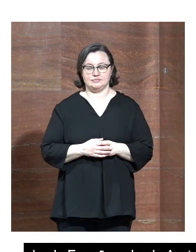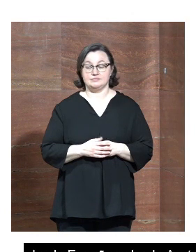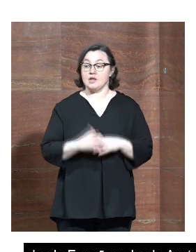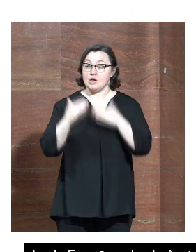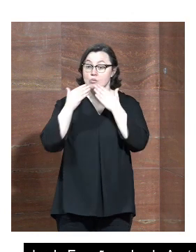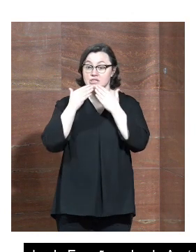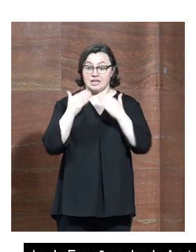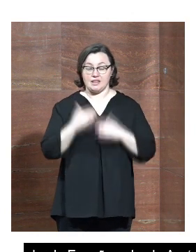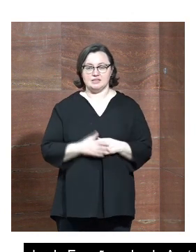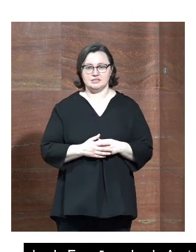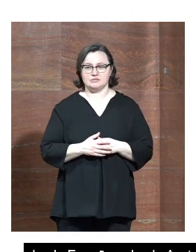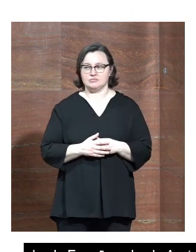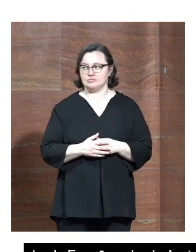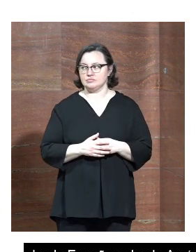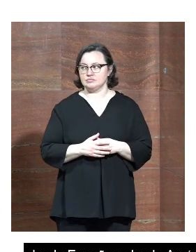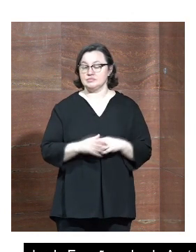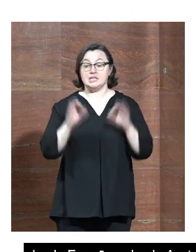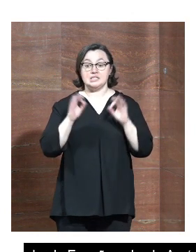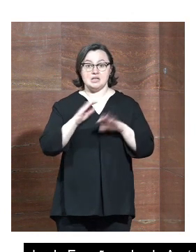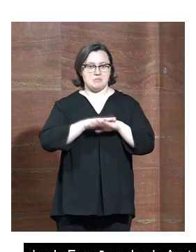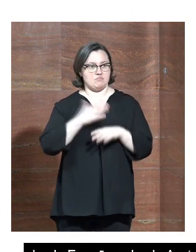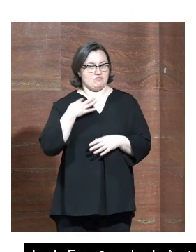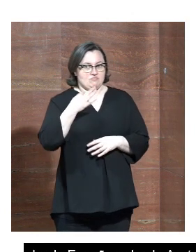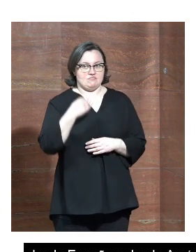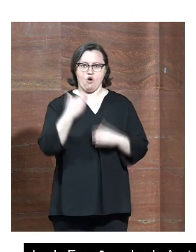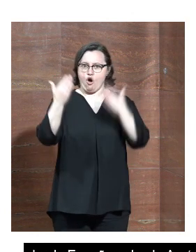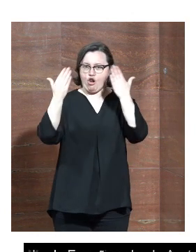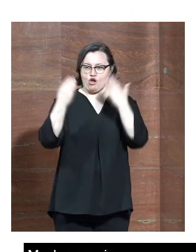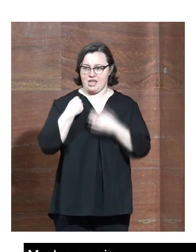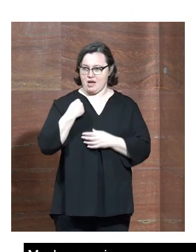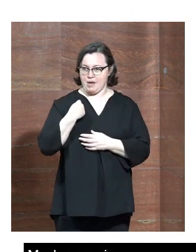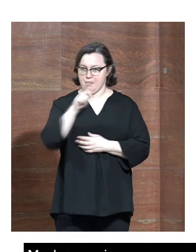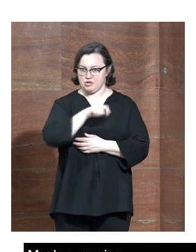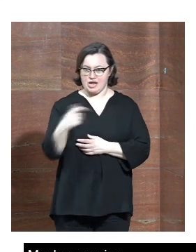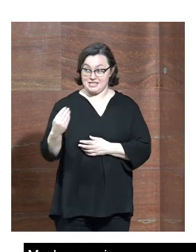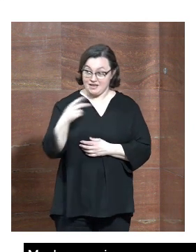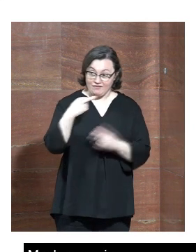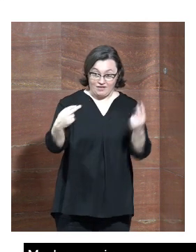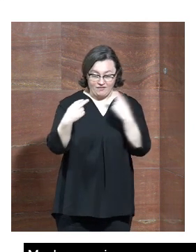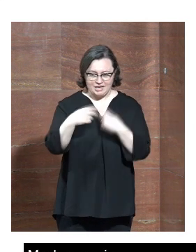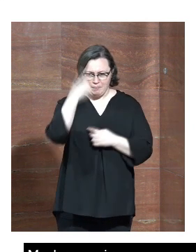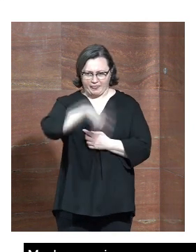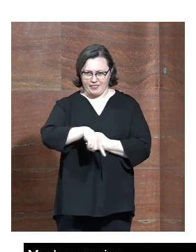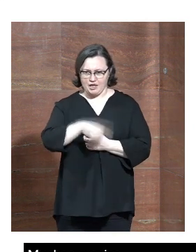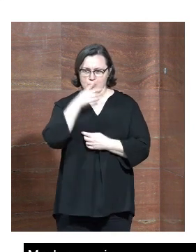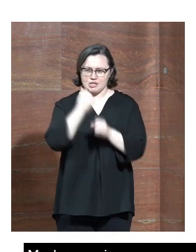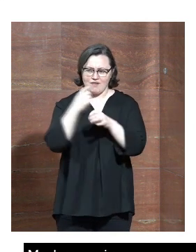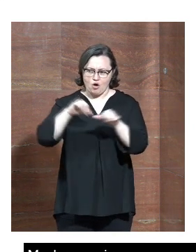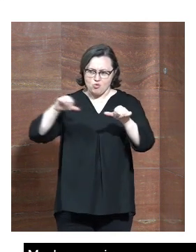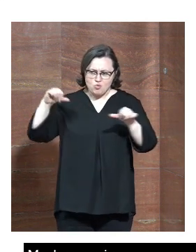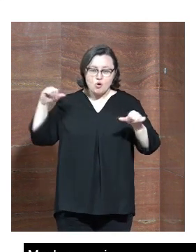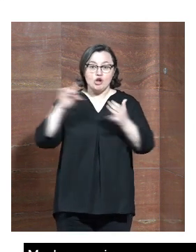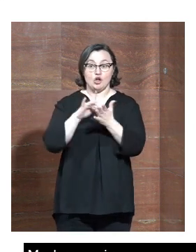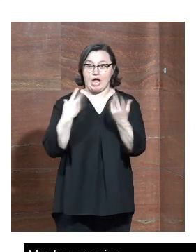Muchas gracias. Para mí es un honor. Algunos de los que estáis aquí lo sabéis porque he trabajado tanto